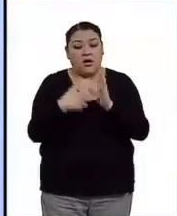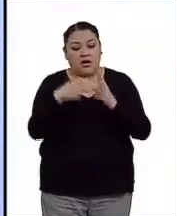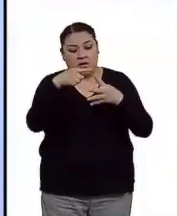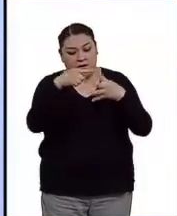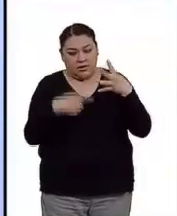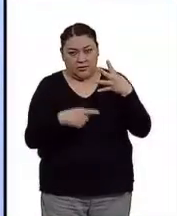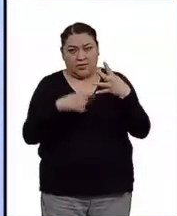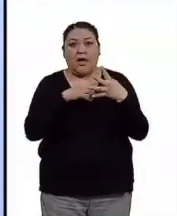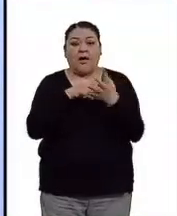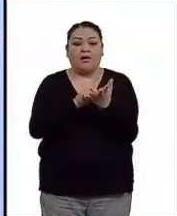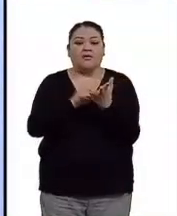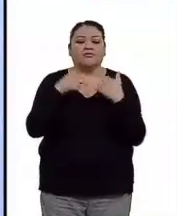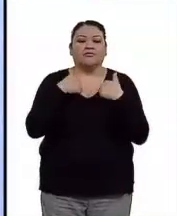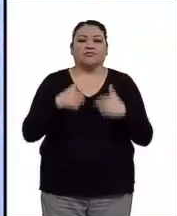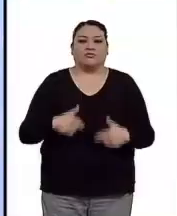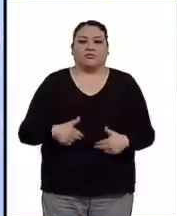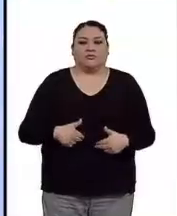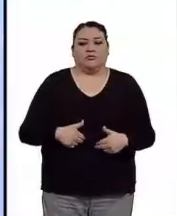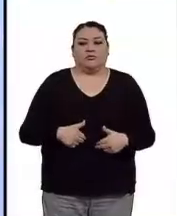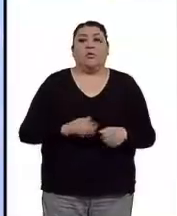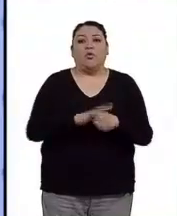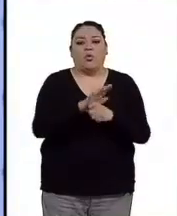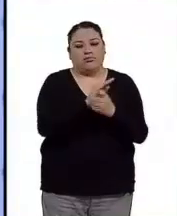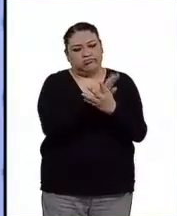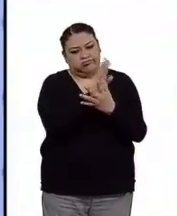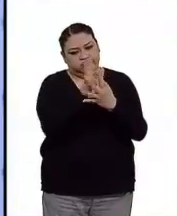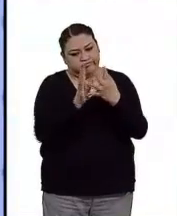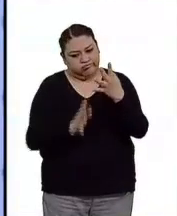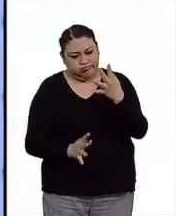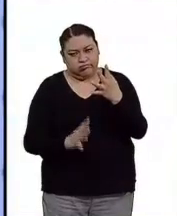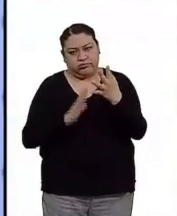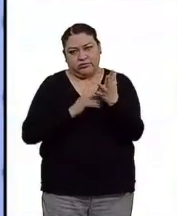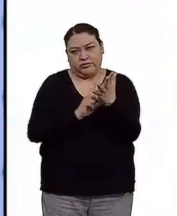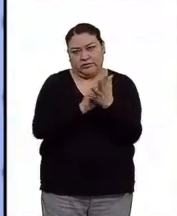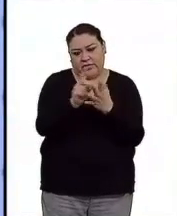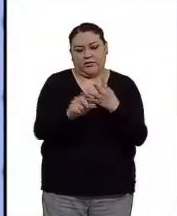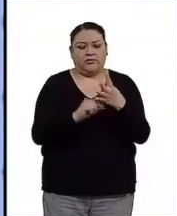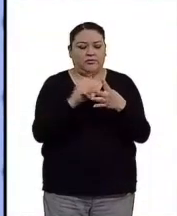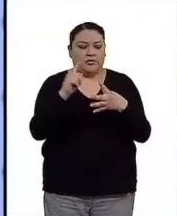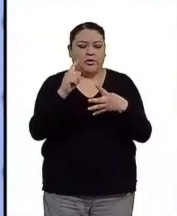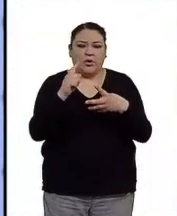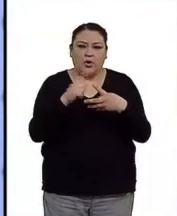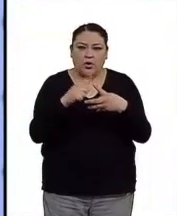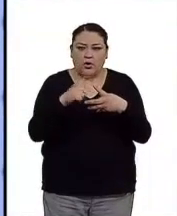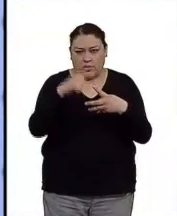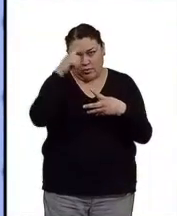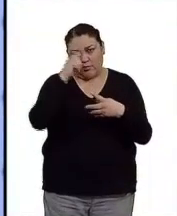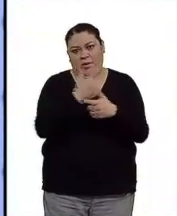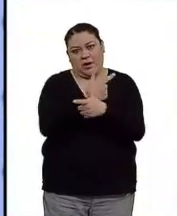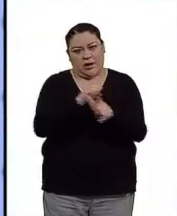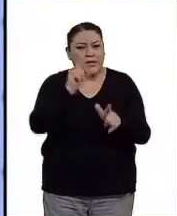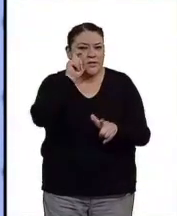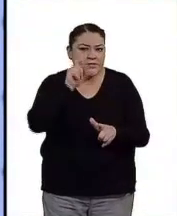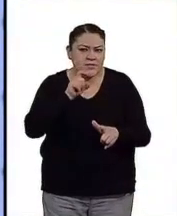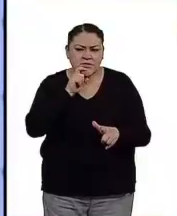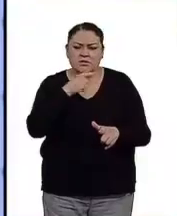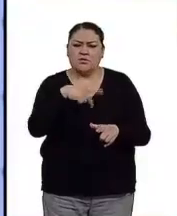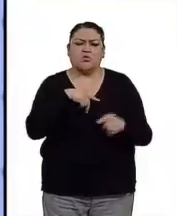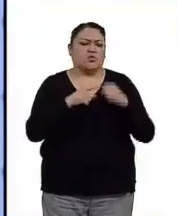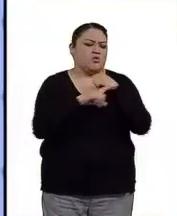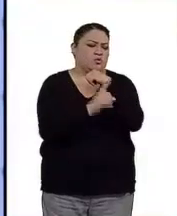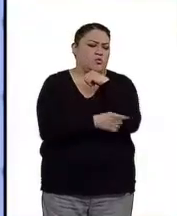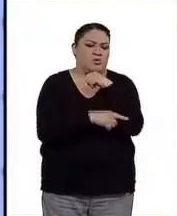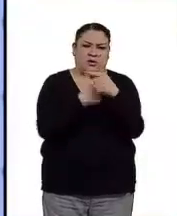derechos humanos que estamos abordando son varios, ¿no? El derecho humano, obviamente, a la libertad sexual y reproductiva de las